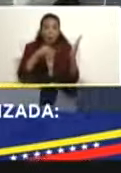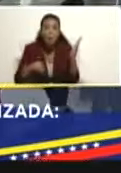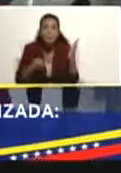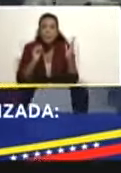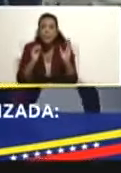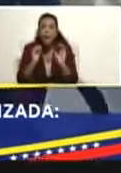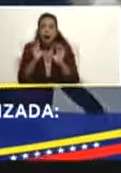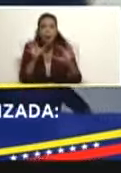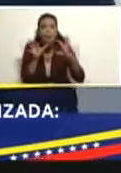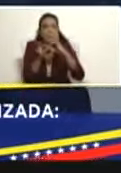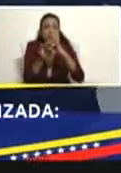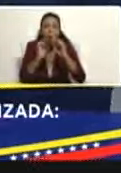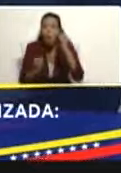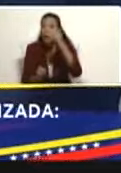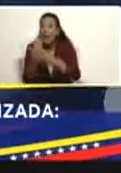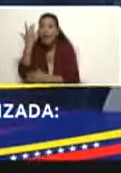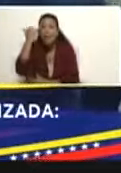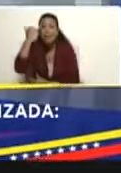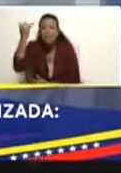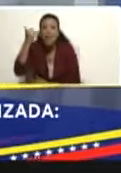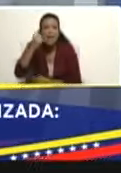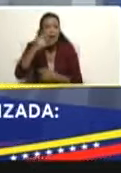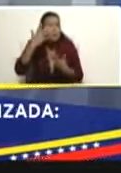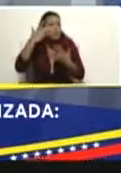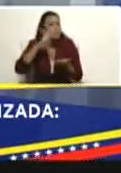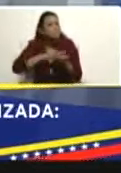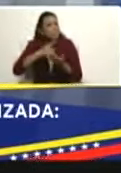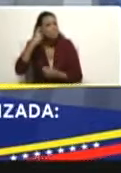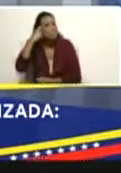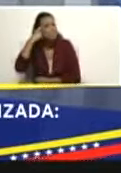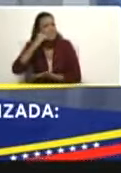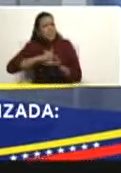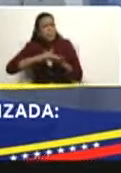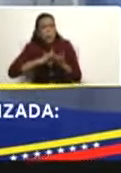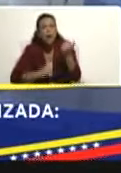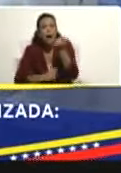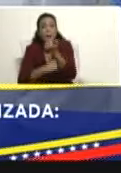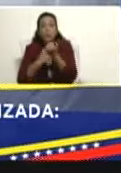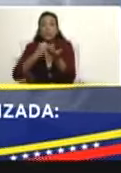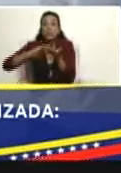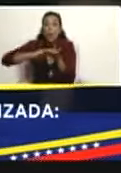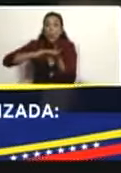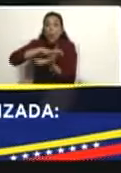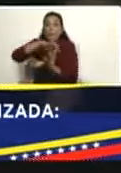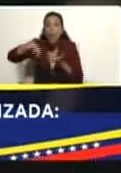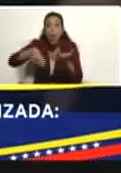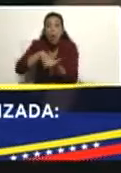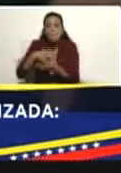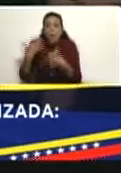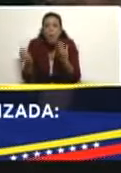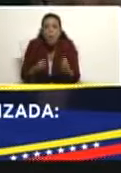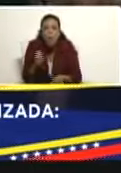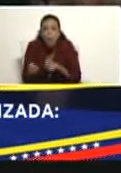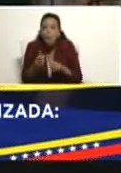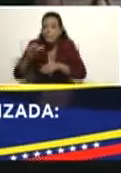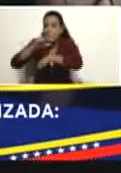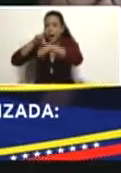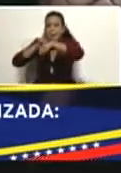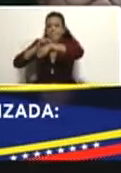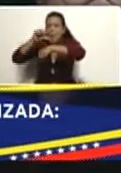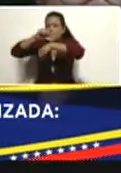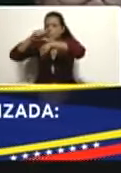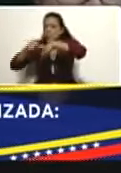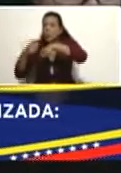están vinculados justamente a la posibilidad de aportar. Y ese aporte científico que